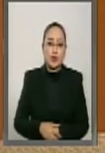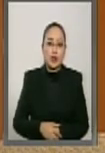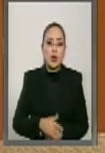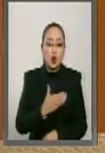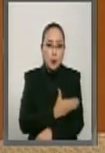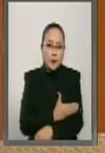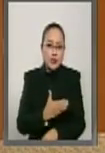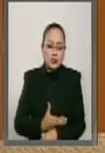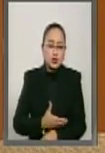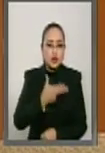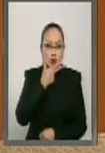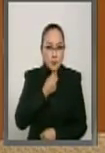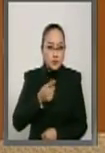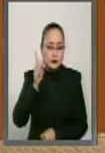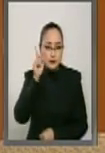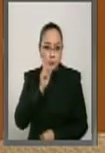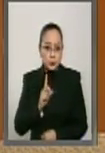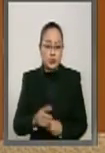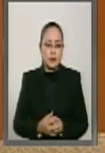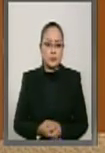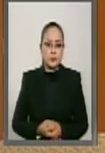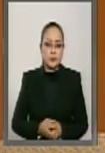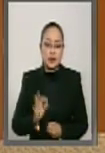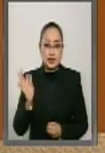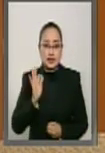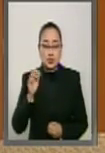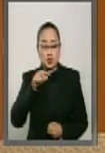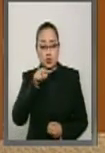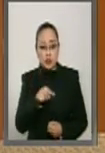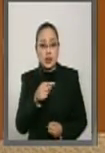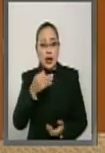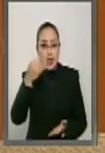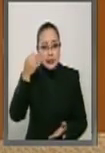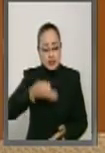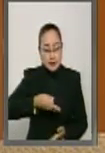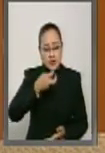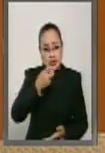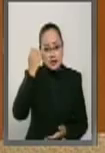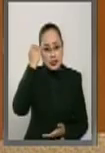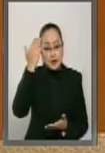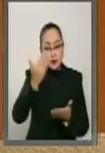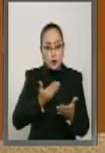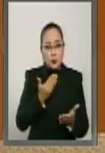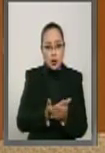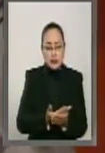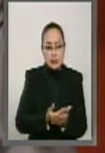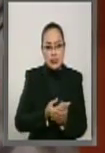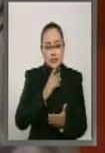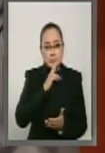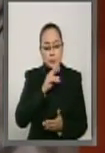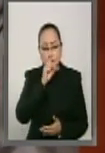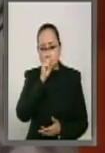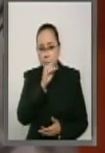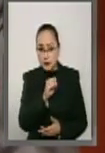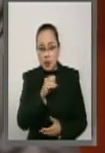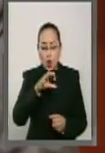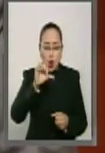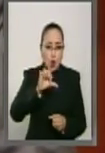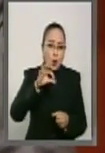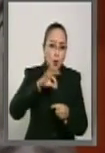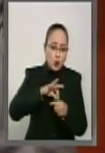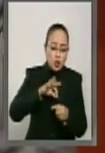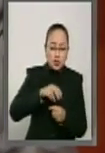compañeros legisladores, al aprobar la presente iniciativa, como estoy seguro que lo haremos el día de